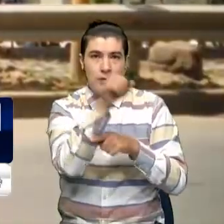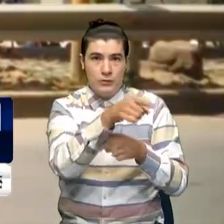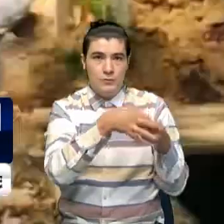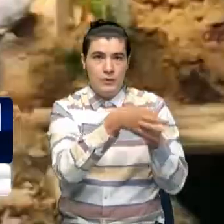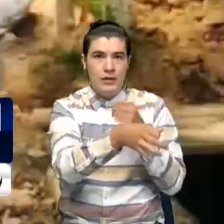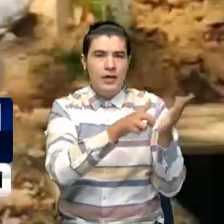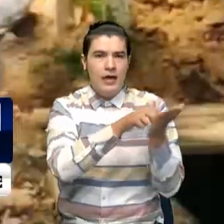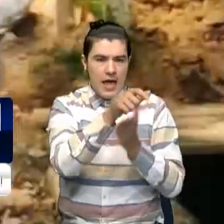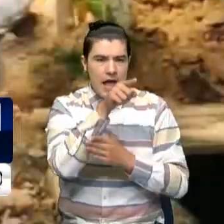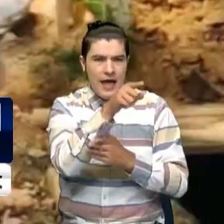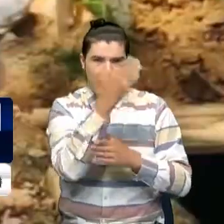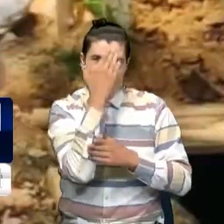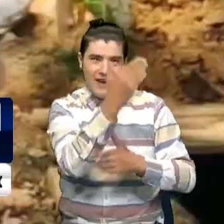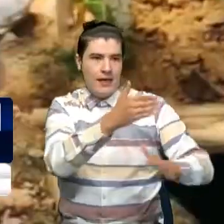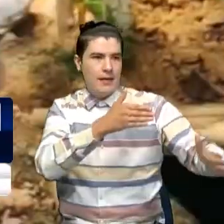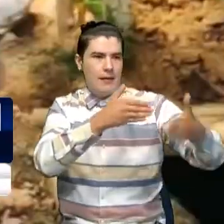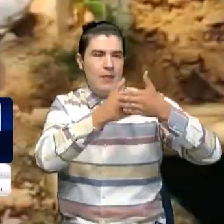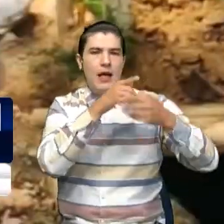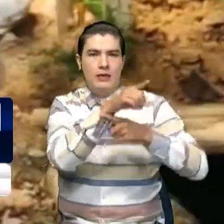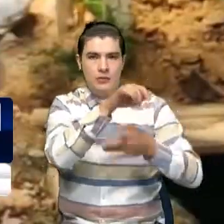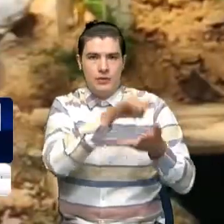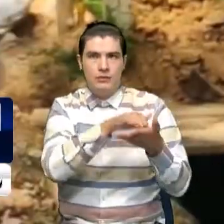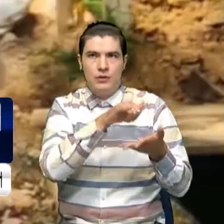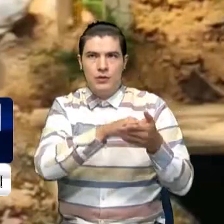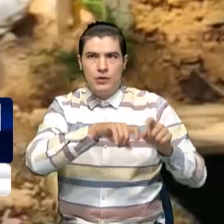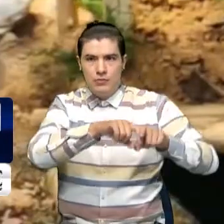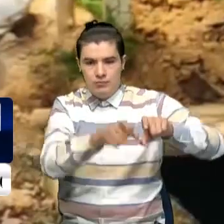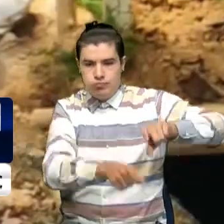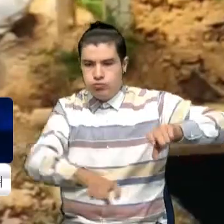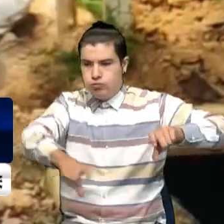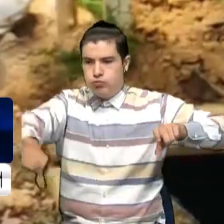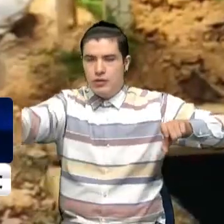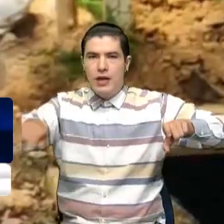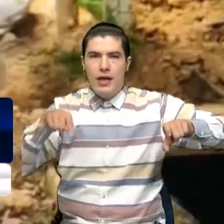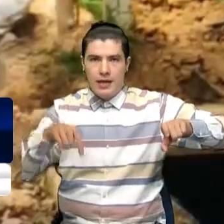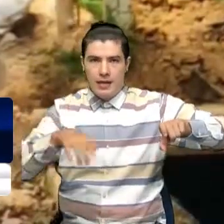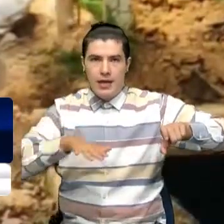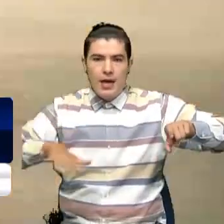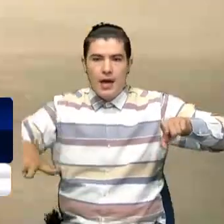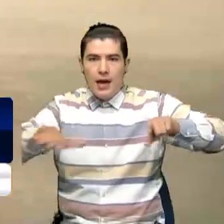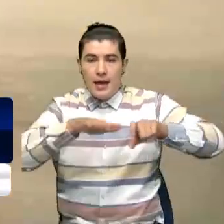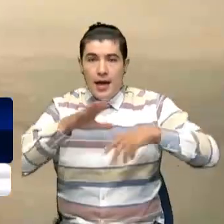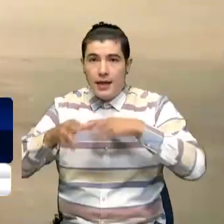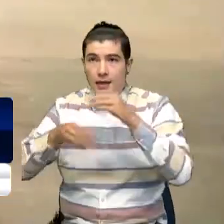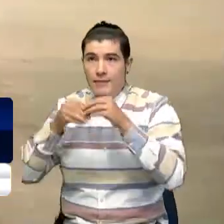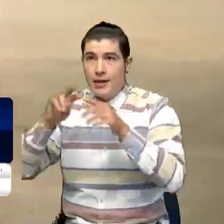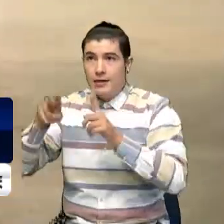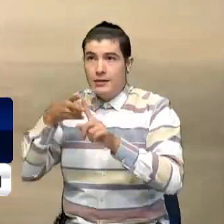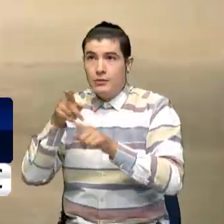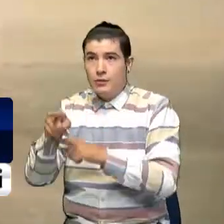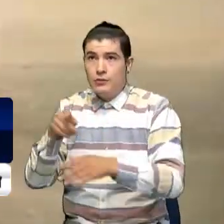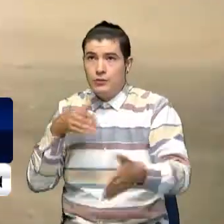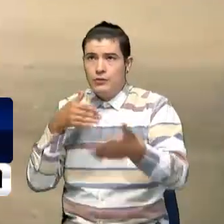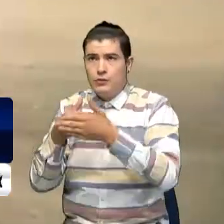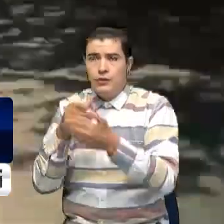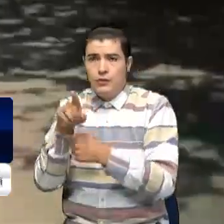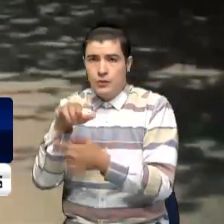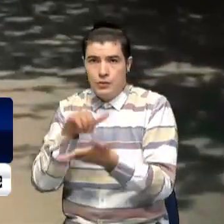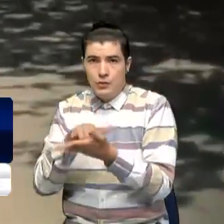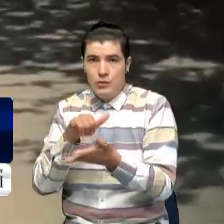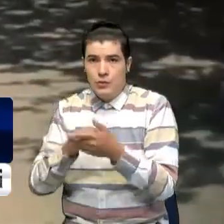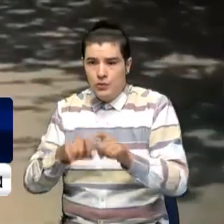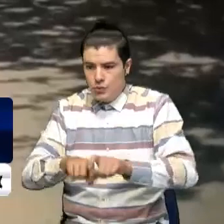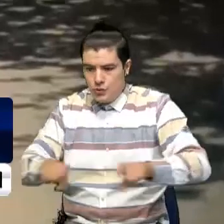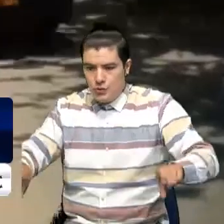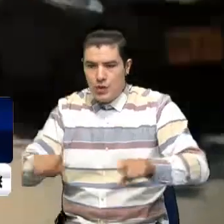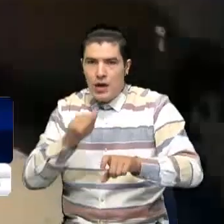Girón, donde se va a realizar un empalme con la tubería del acueducto metropolitano. El segundo punto donde se va a realizar un empalme de